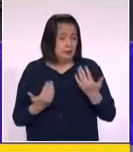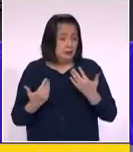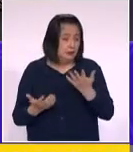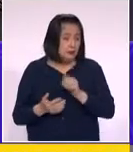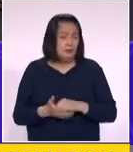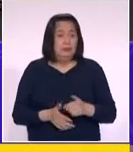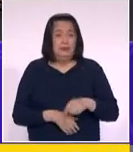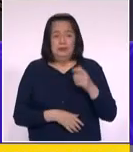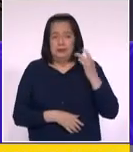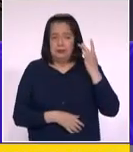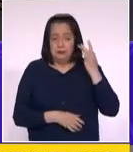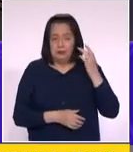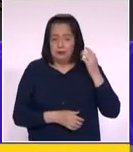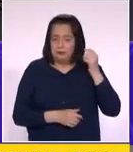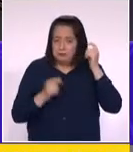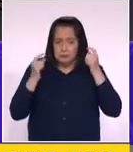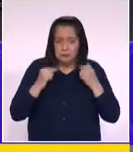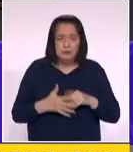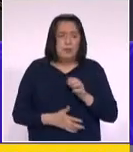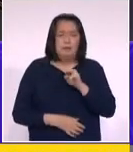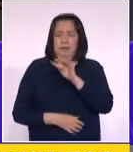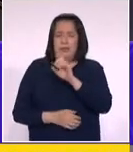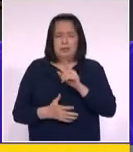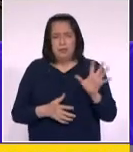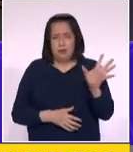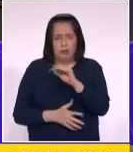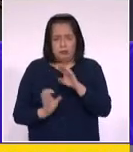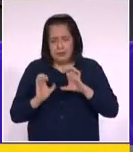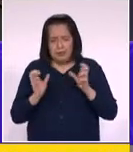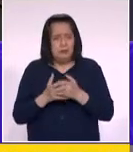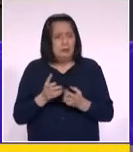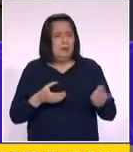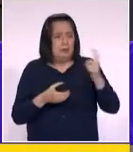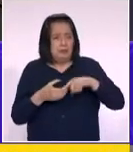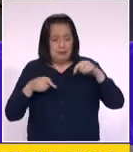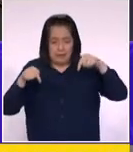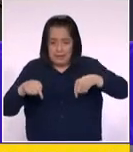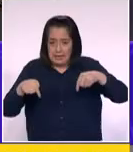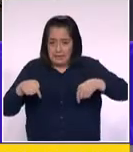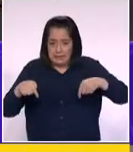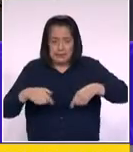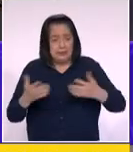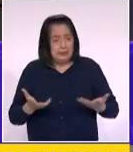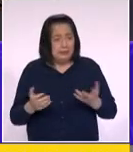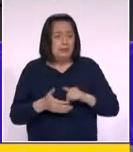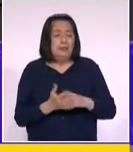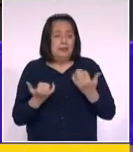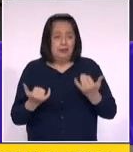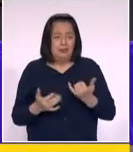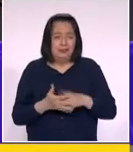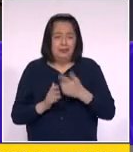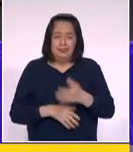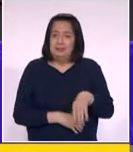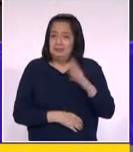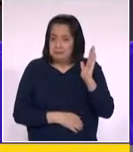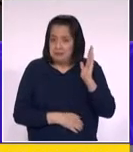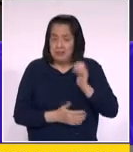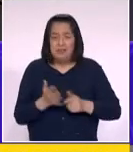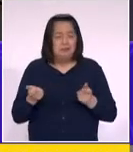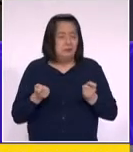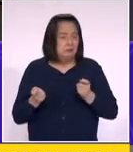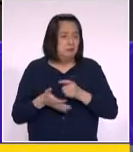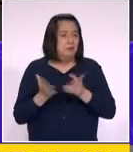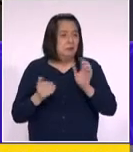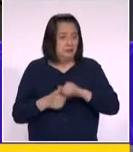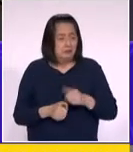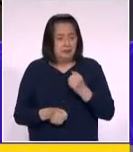nuestra sonidista, está también Melissa Cachique, todo el equipo que participa aquí en el set y que hoy están al mando también,